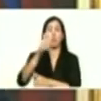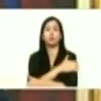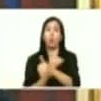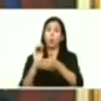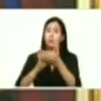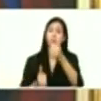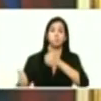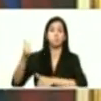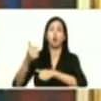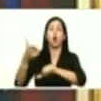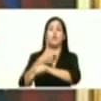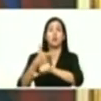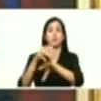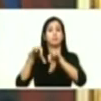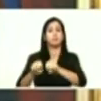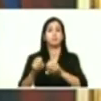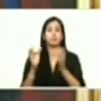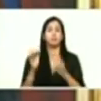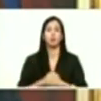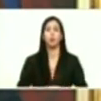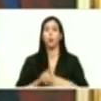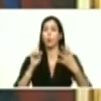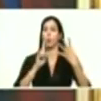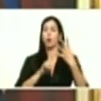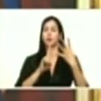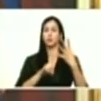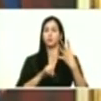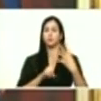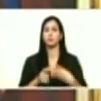gobierno en cuarto lugar